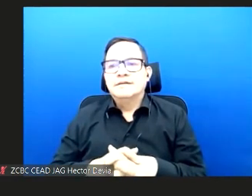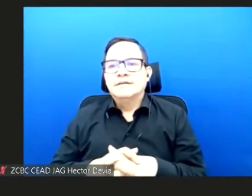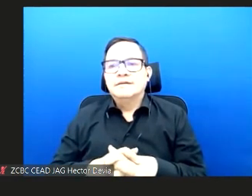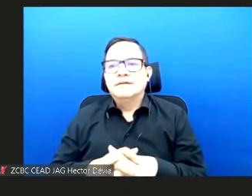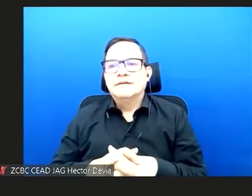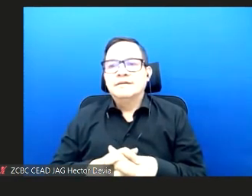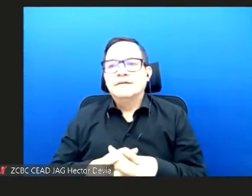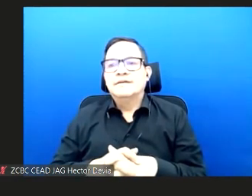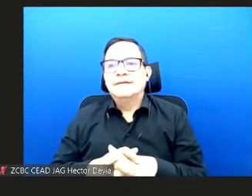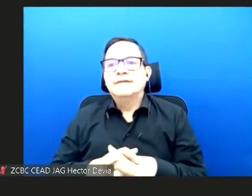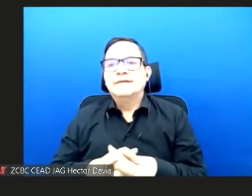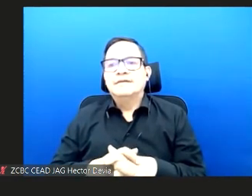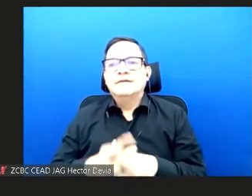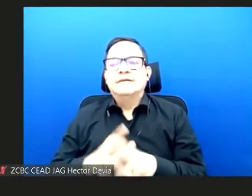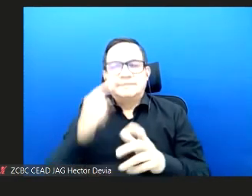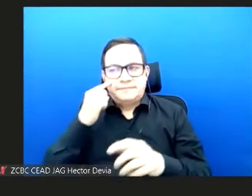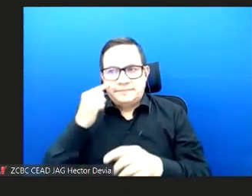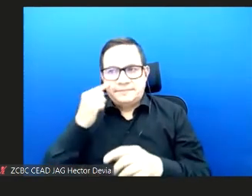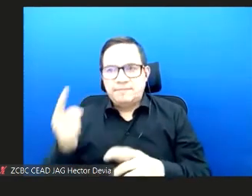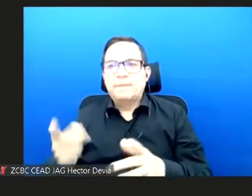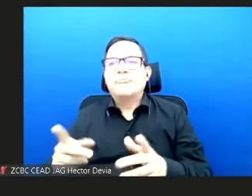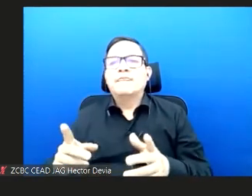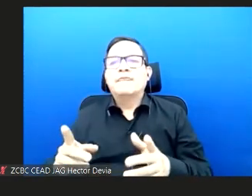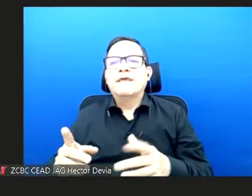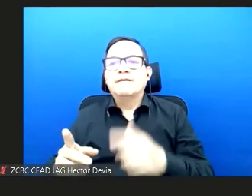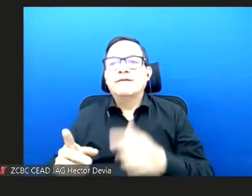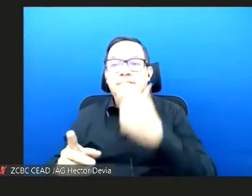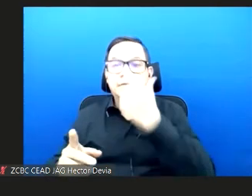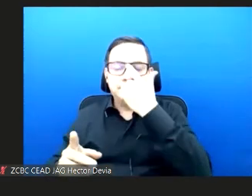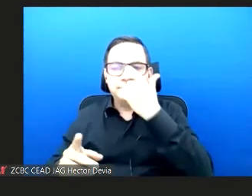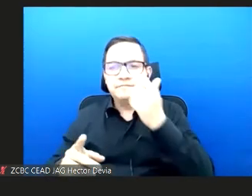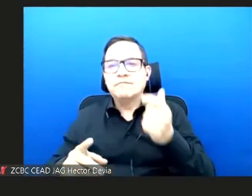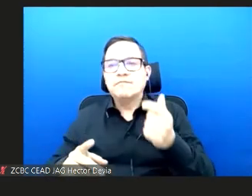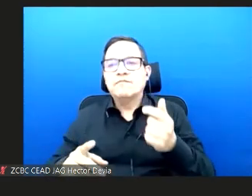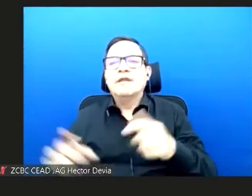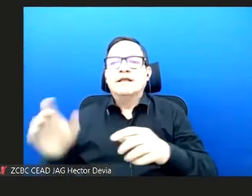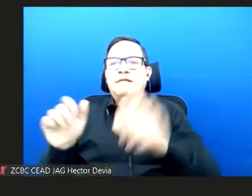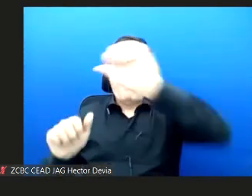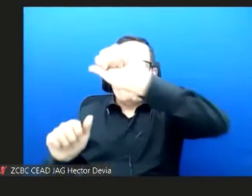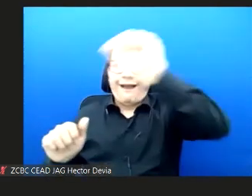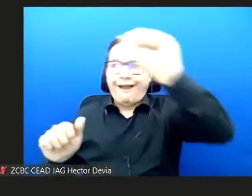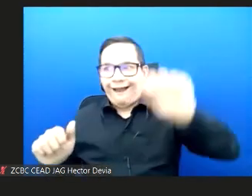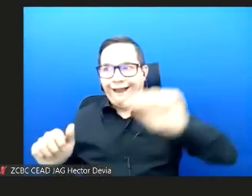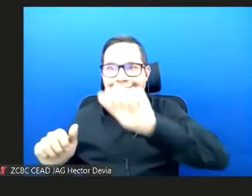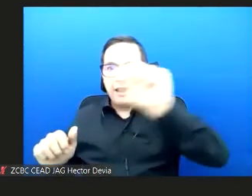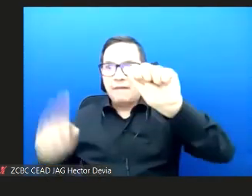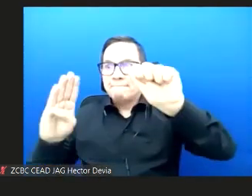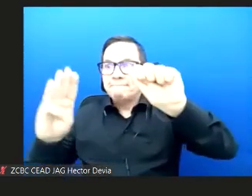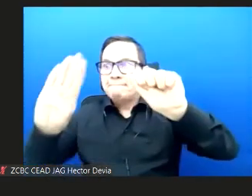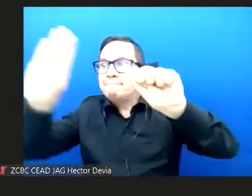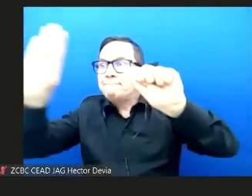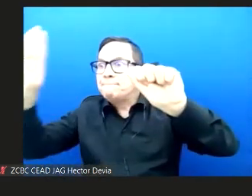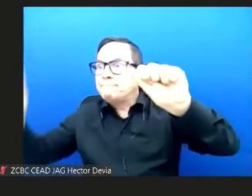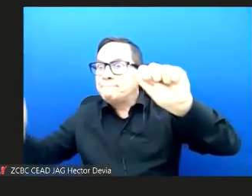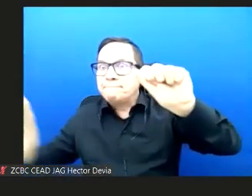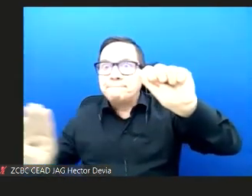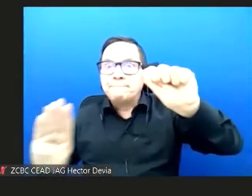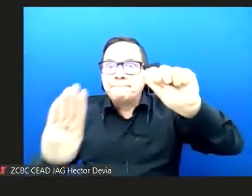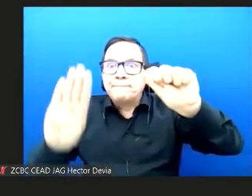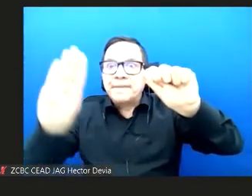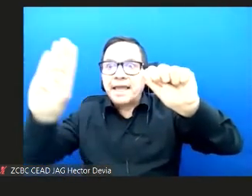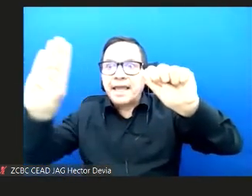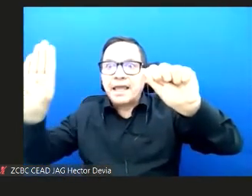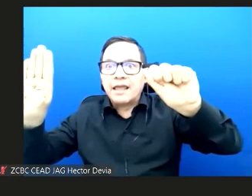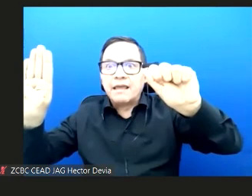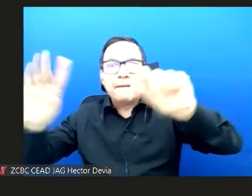yo en mi puntero son los elementos de A y de B, pero